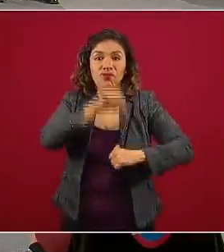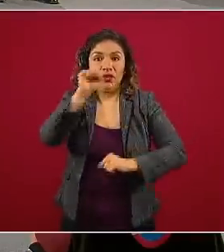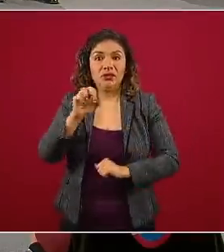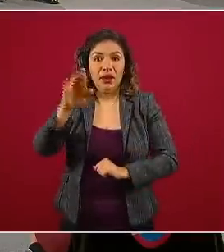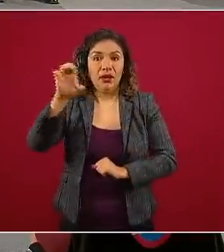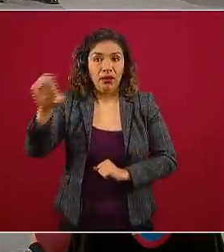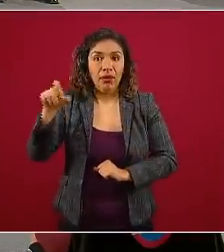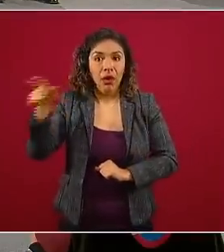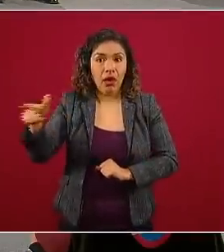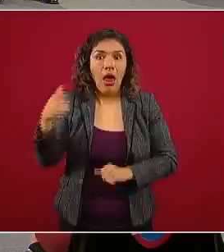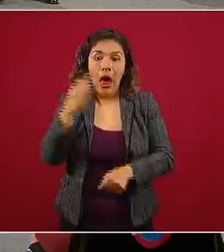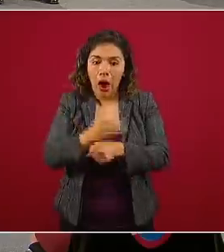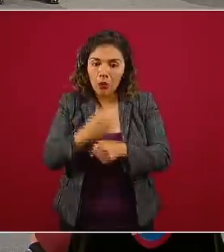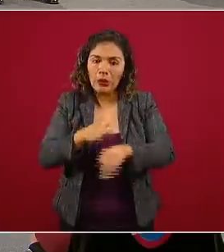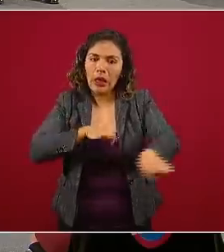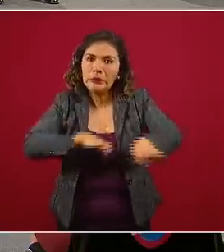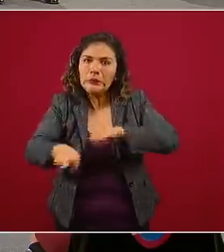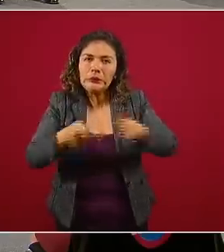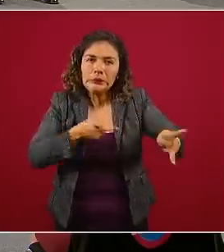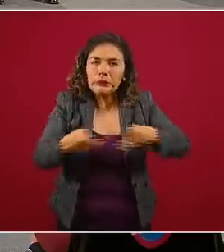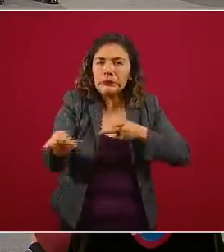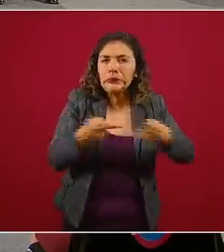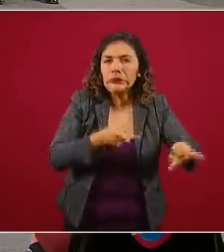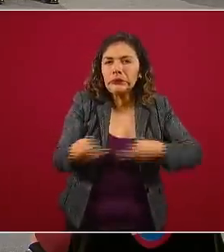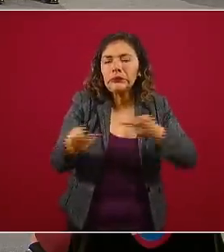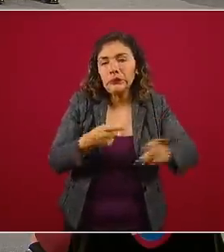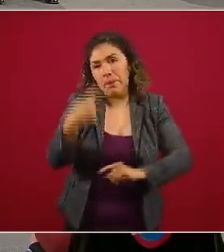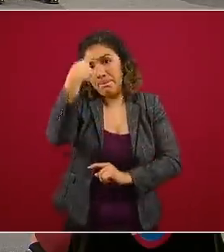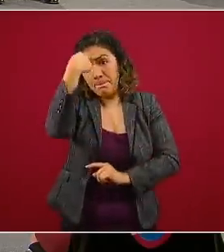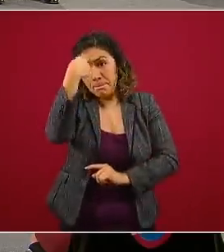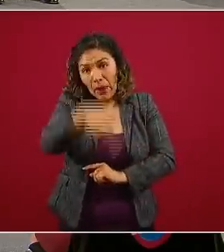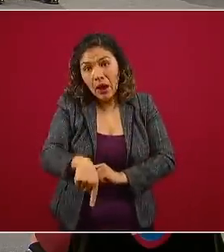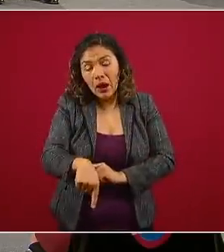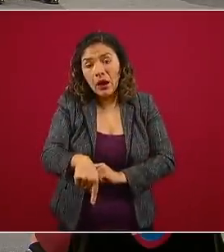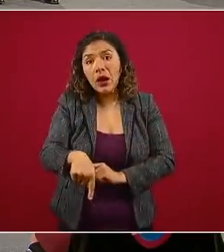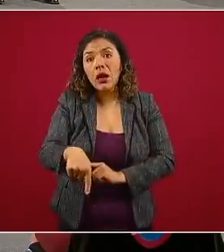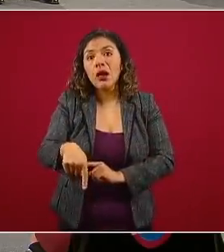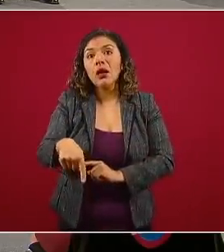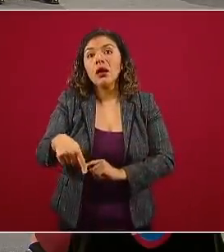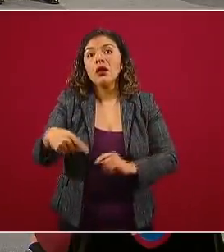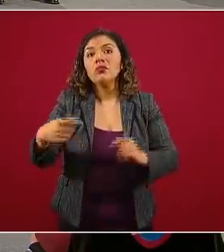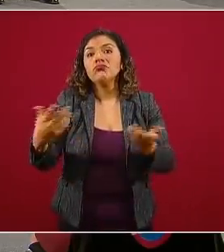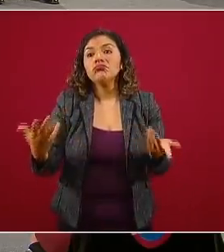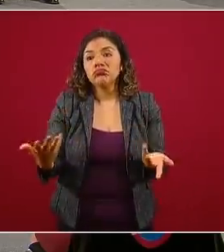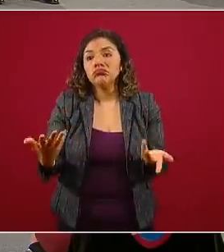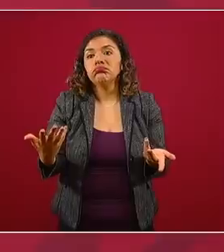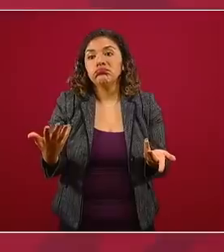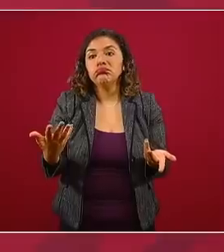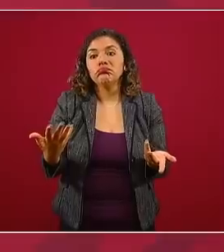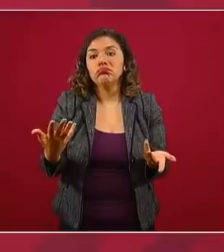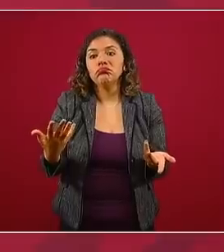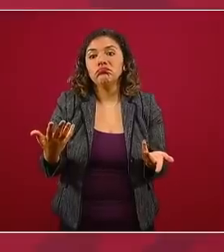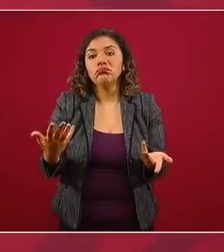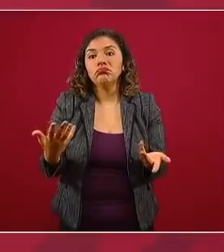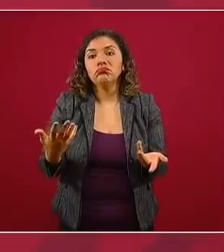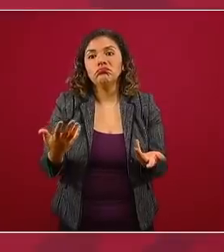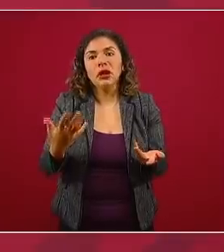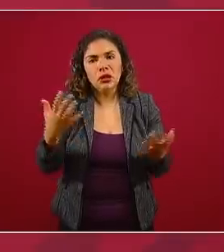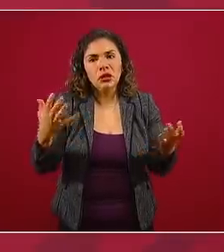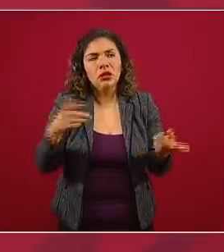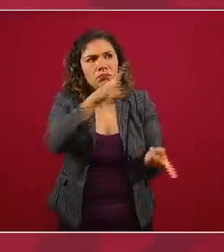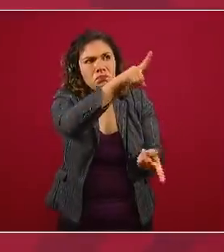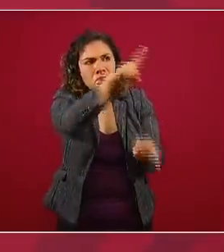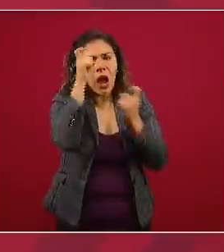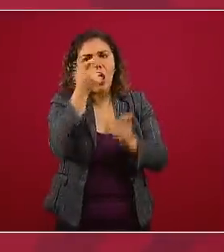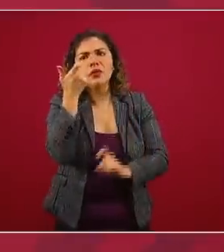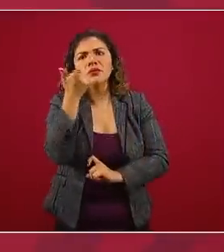un trabajo para qué de éste se recupere el